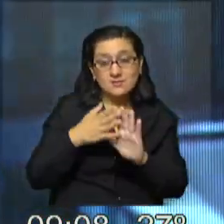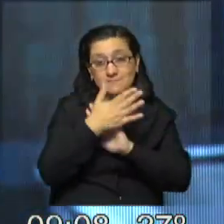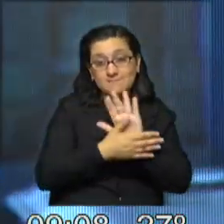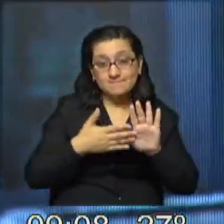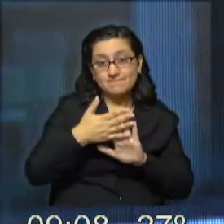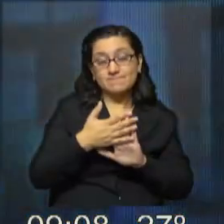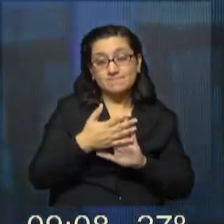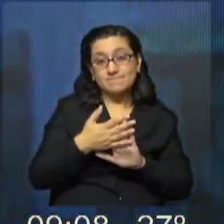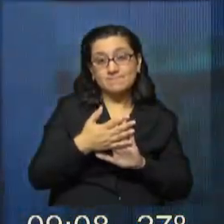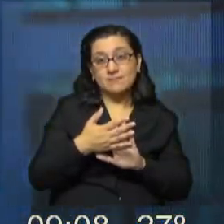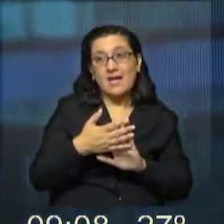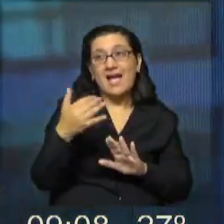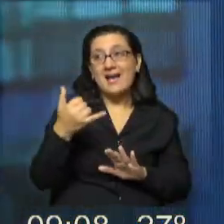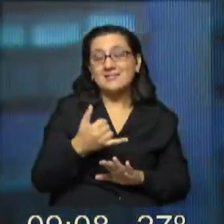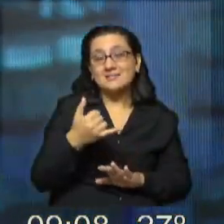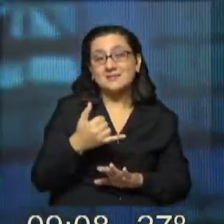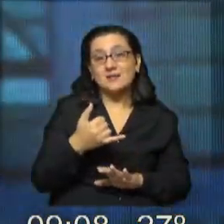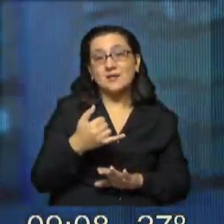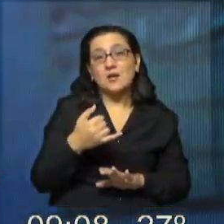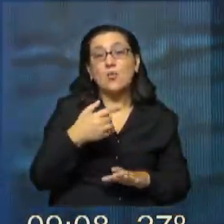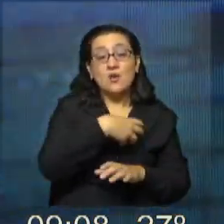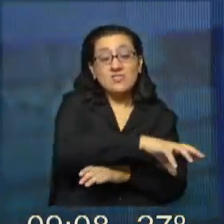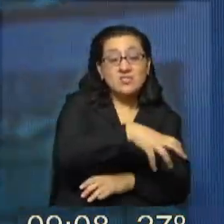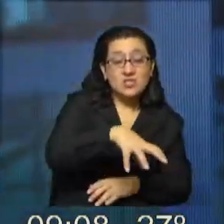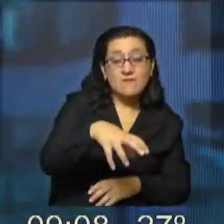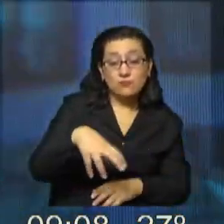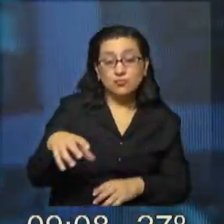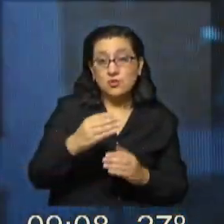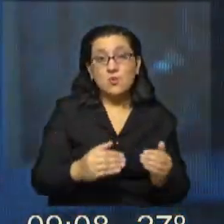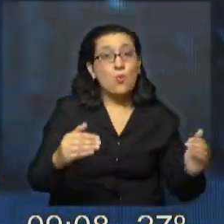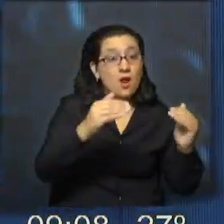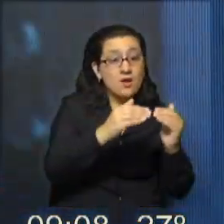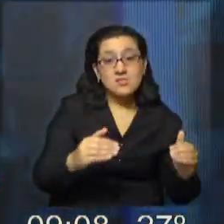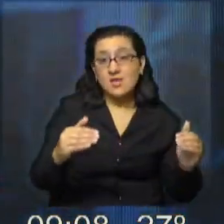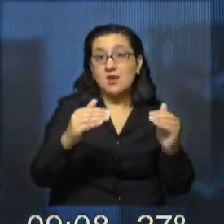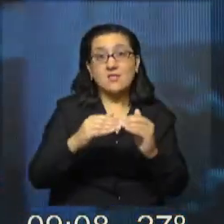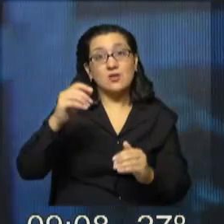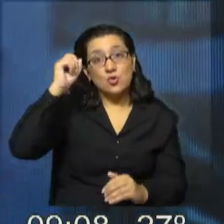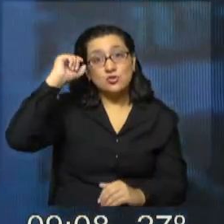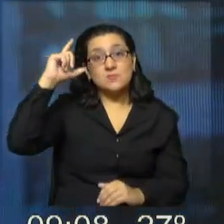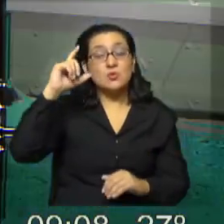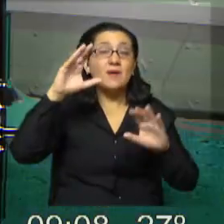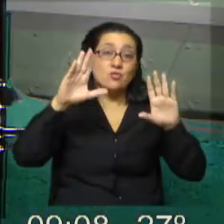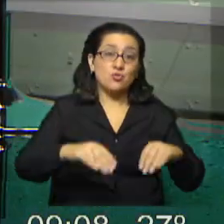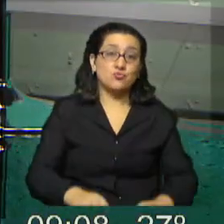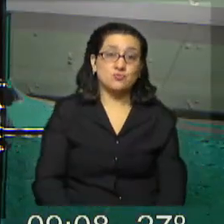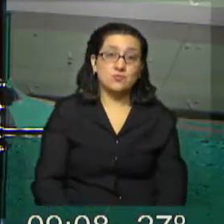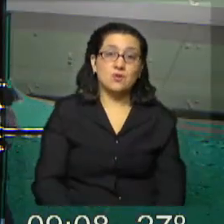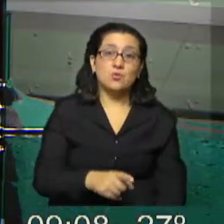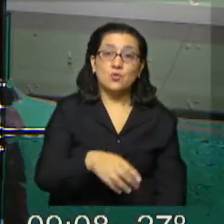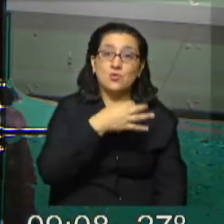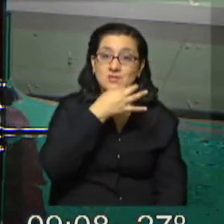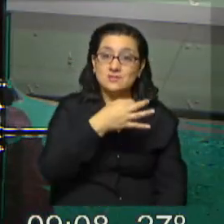se venga, haya de alguna manera una distribución igualitaria del conocimiento para todas y todos. Emiliano, tú lo